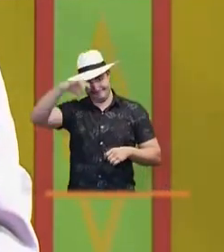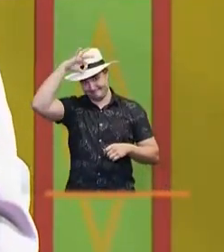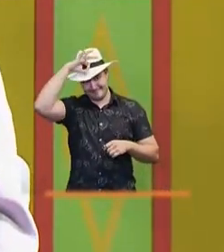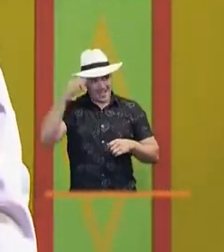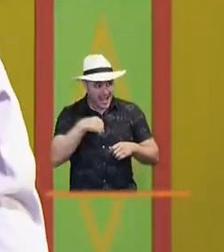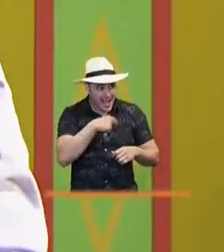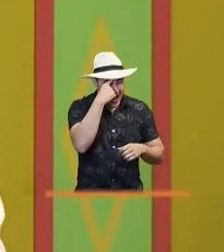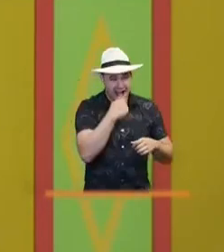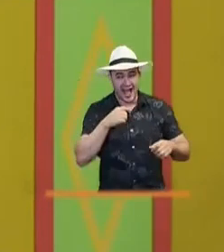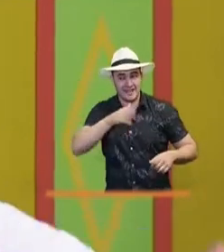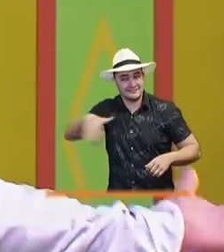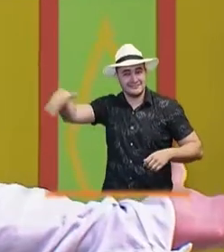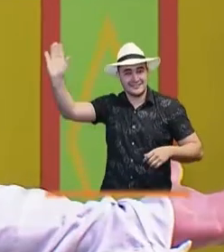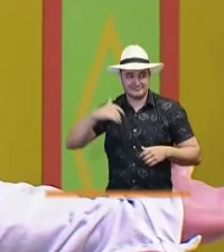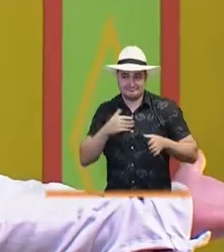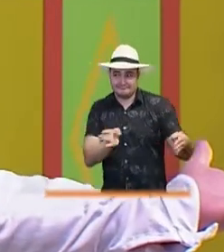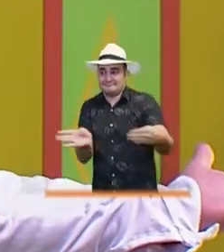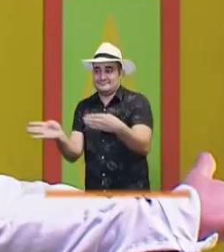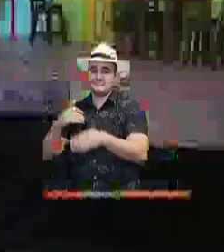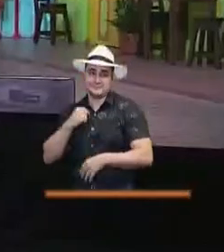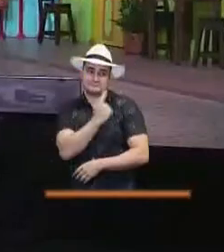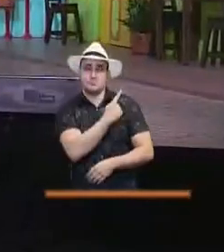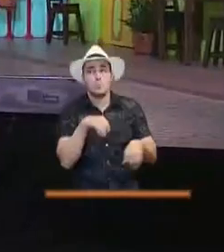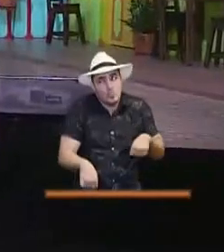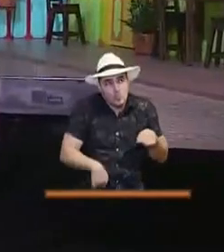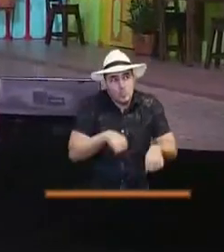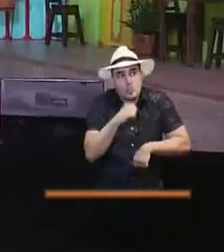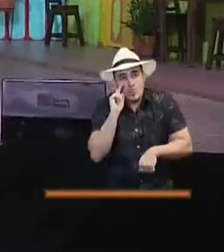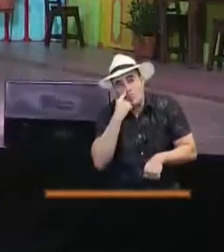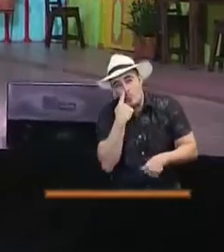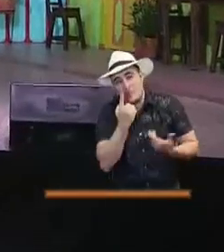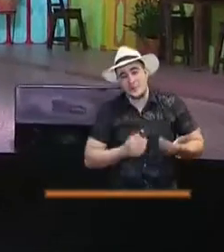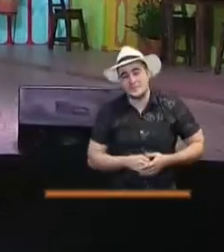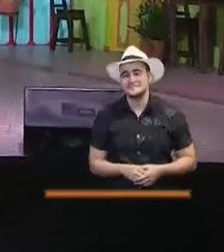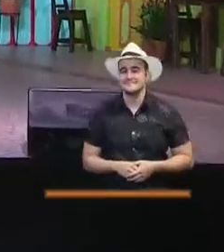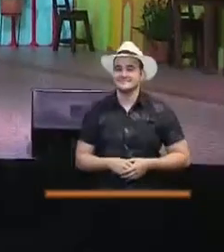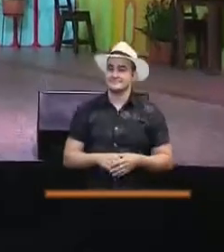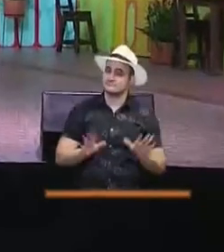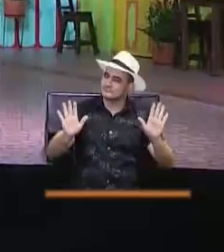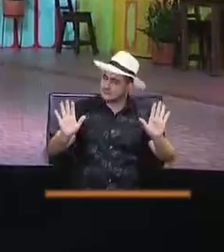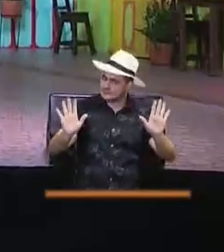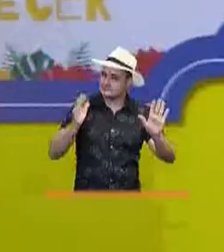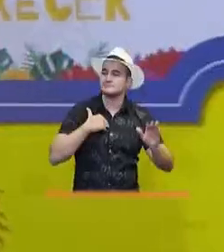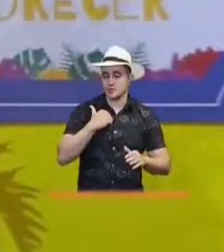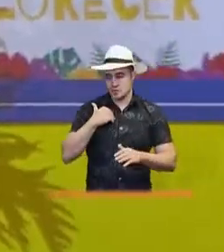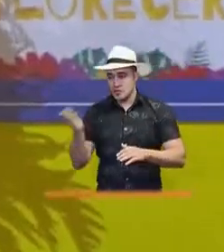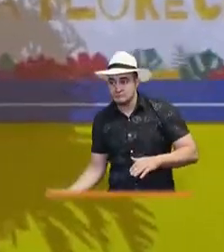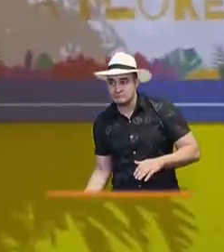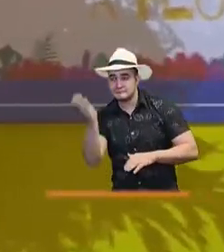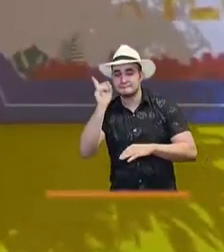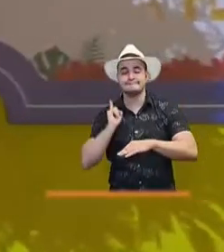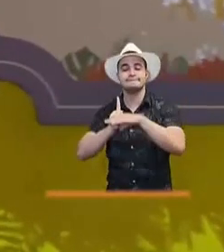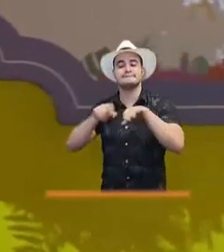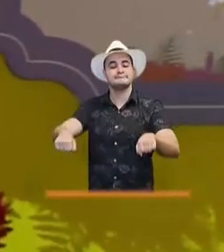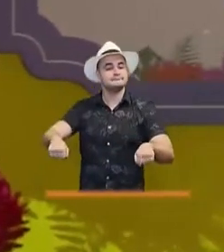manda hacia allá queda un caballo aburrido. Puedo subirlo allá